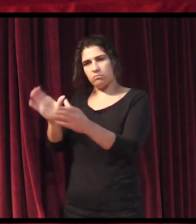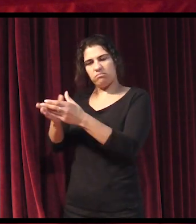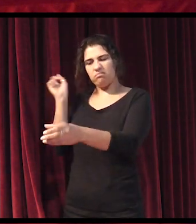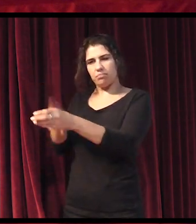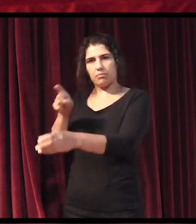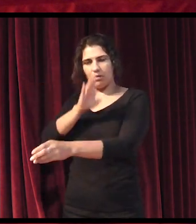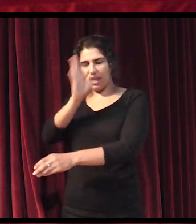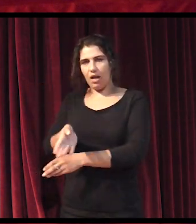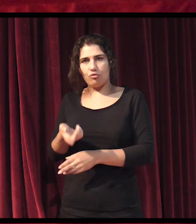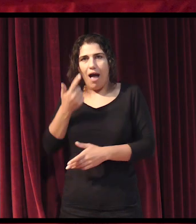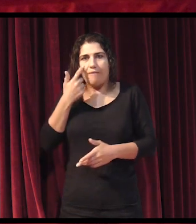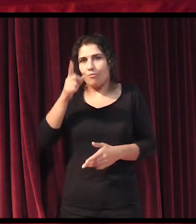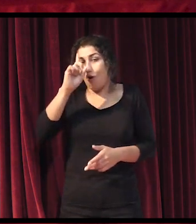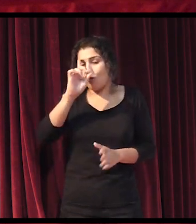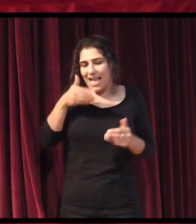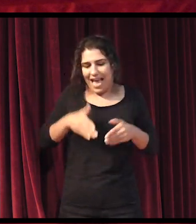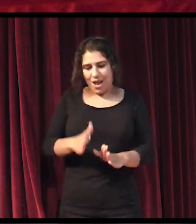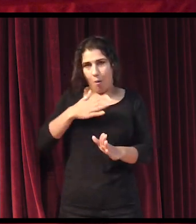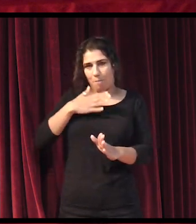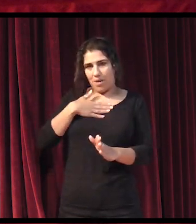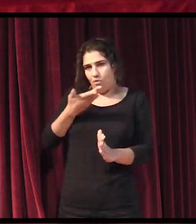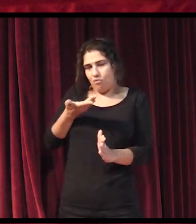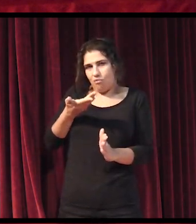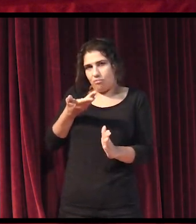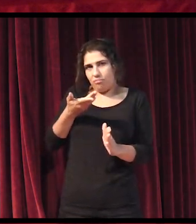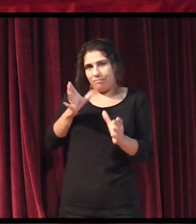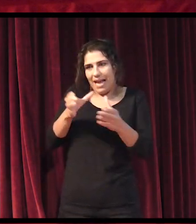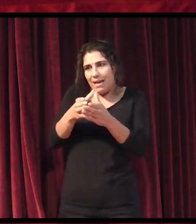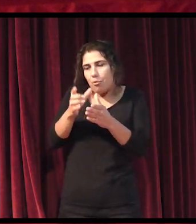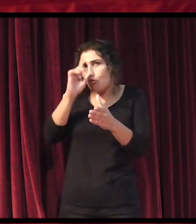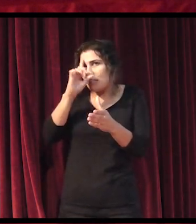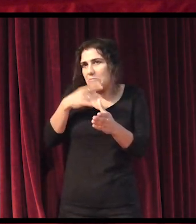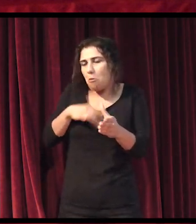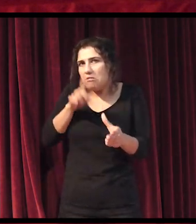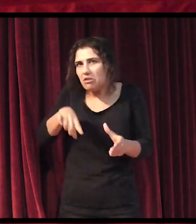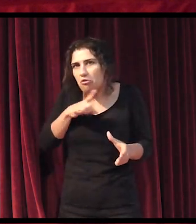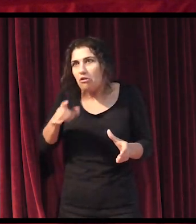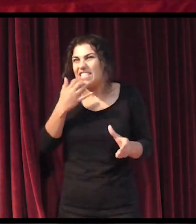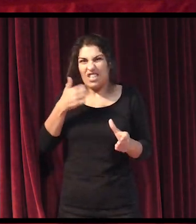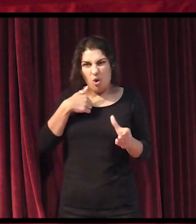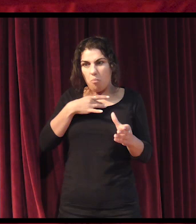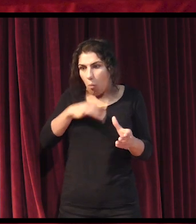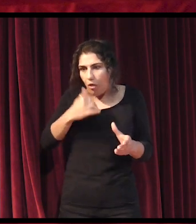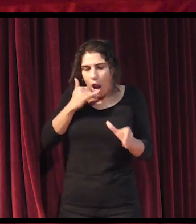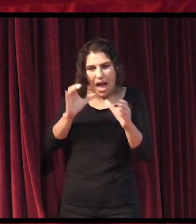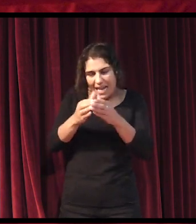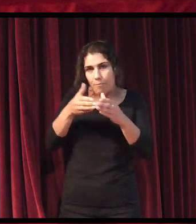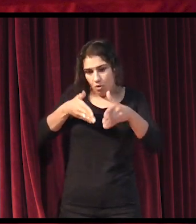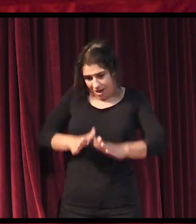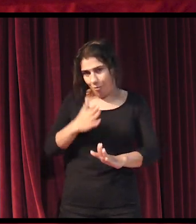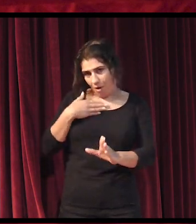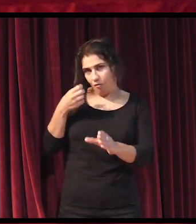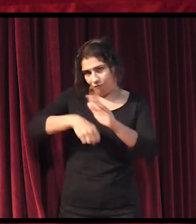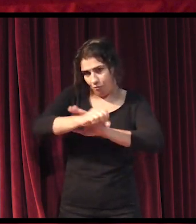vamos, yo no sé, en el equipo en el que juega el mío, no sé si tal, pero si yo puedo hacer algo,